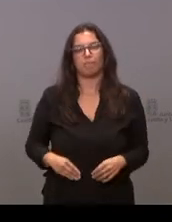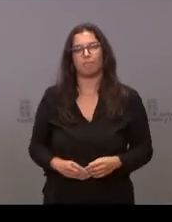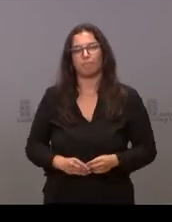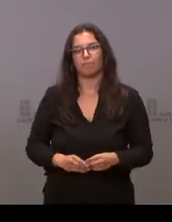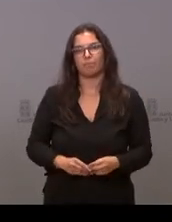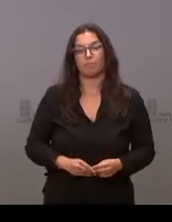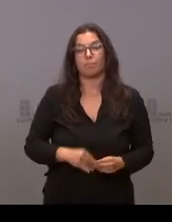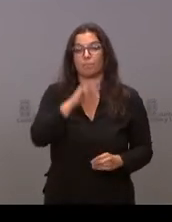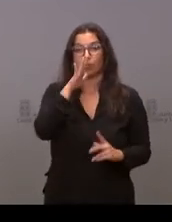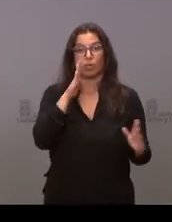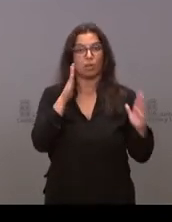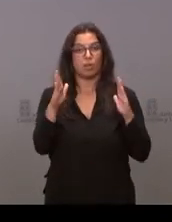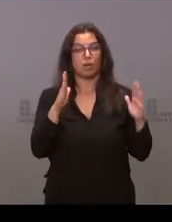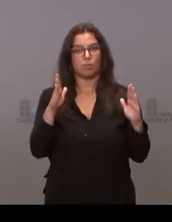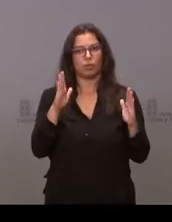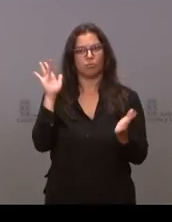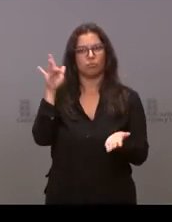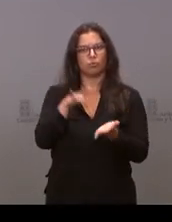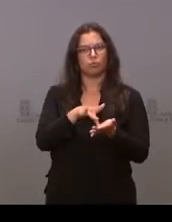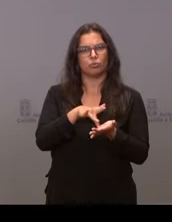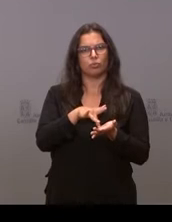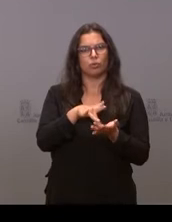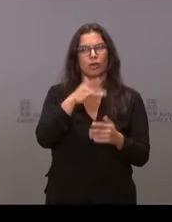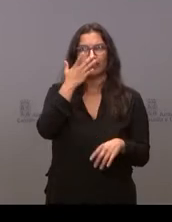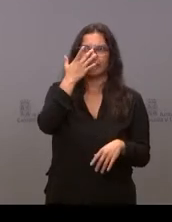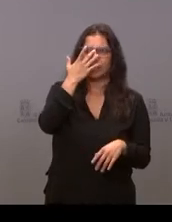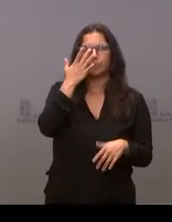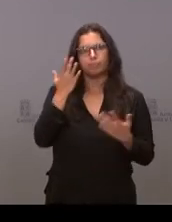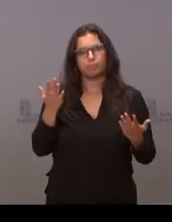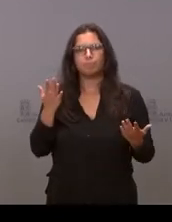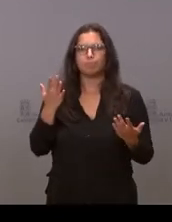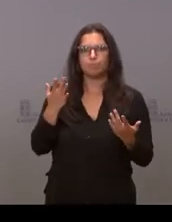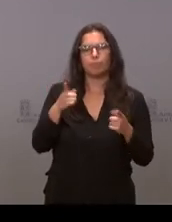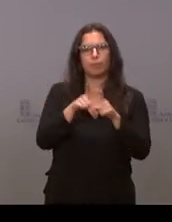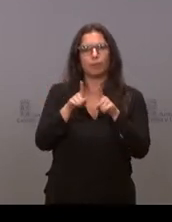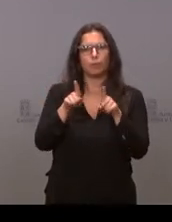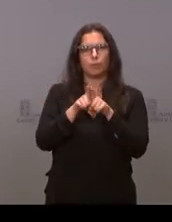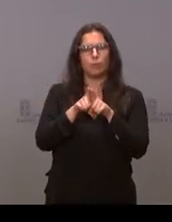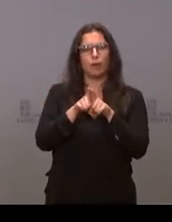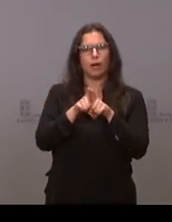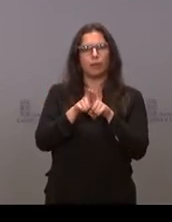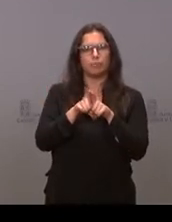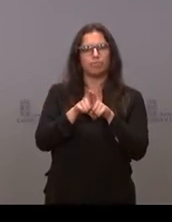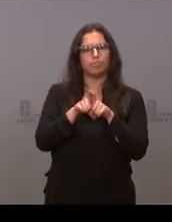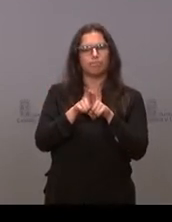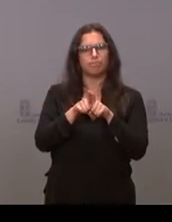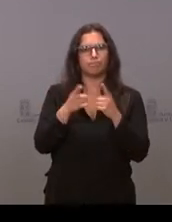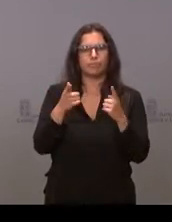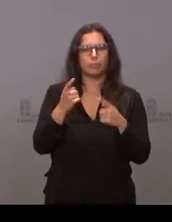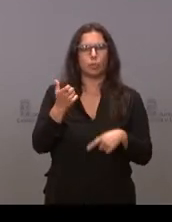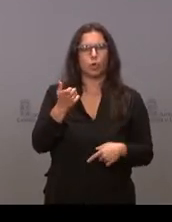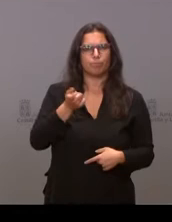en un momento como este en que nos encontramos, donde aún bajo la influencia, sin duda, y la